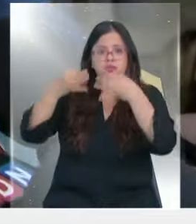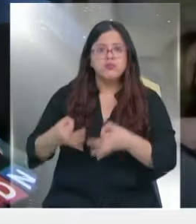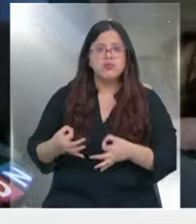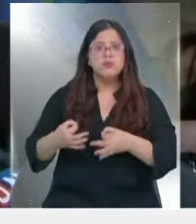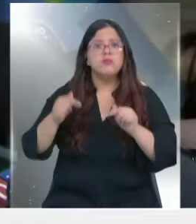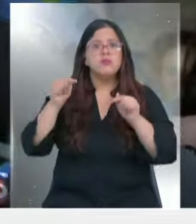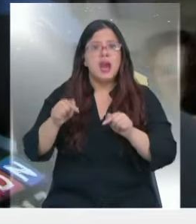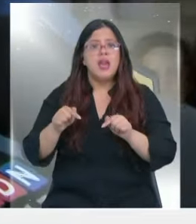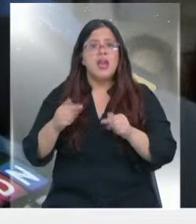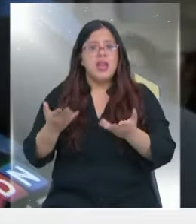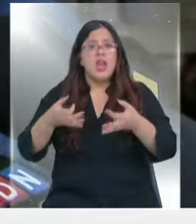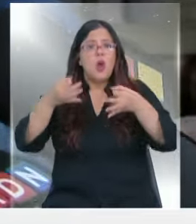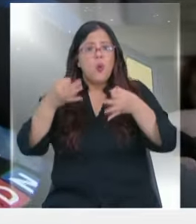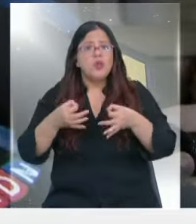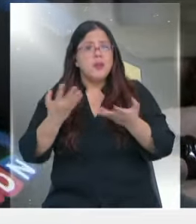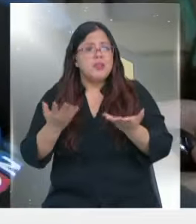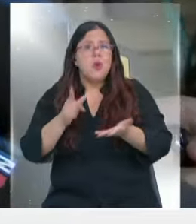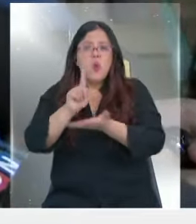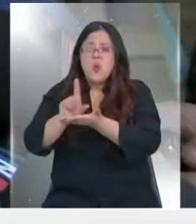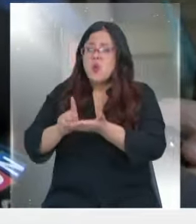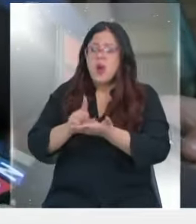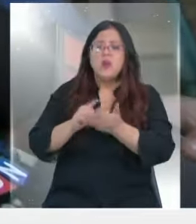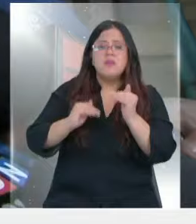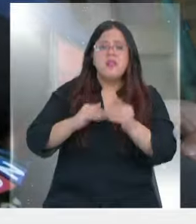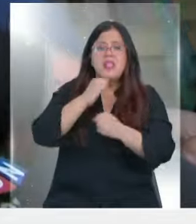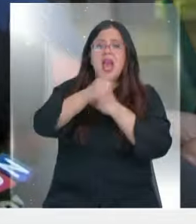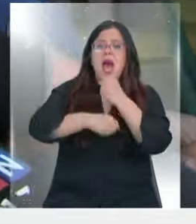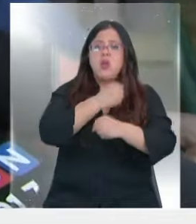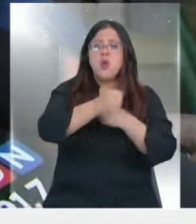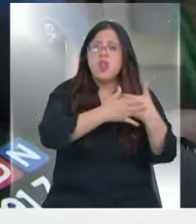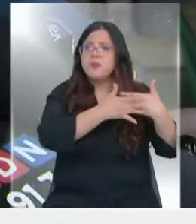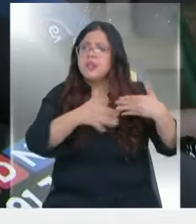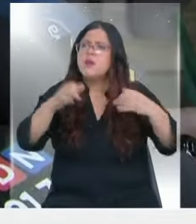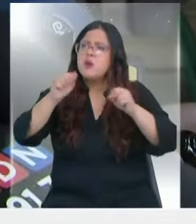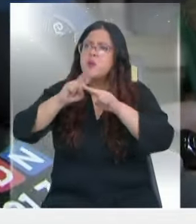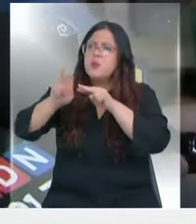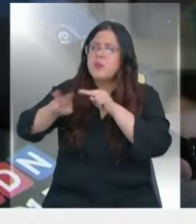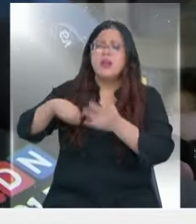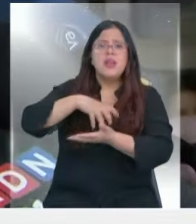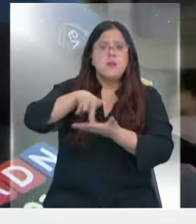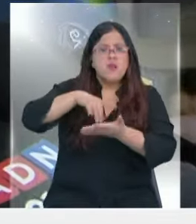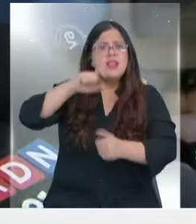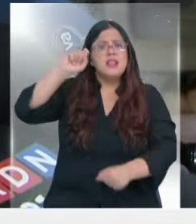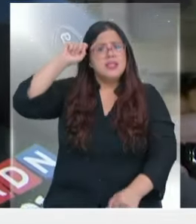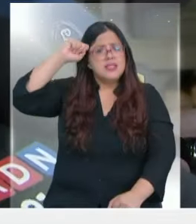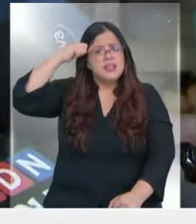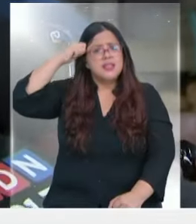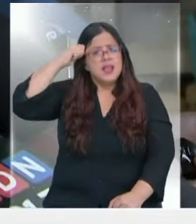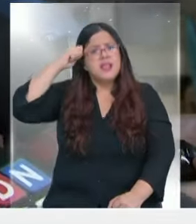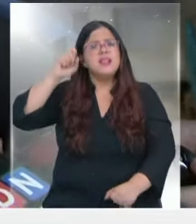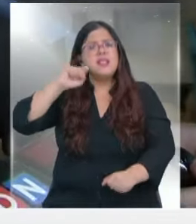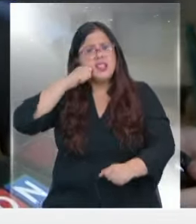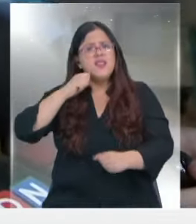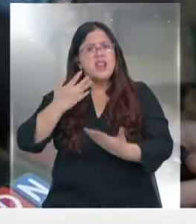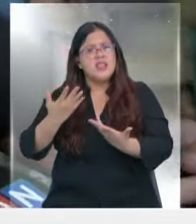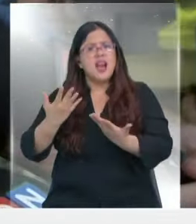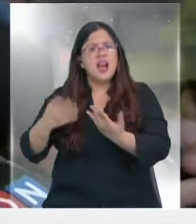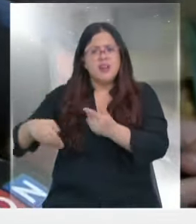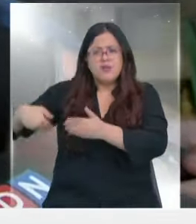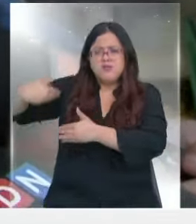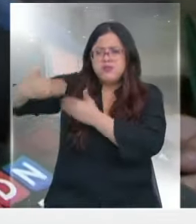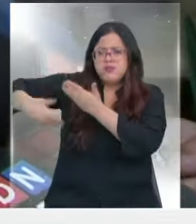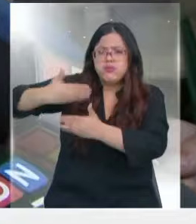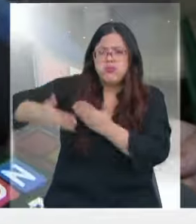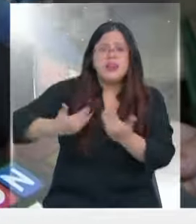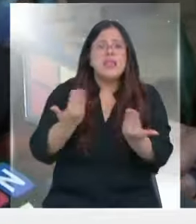sea un clásico y no una ruina. Ah, todos nos pasan los años, podemos ser un clásico o una ruina. Providencia es un clásico, y por lo mismo necesitamos buenas inversiones, porque tenemos que hacer